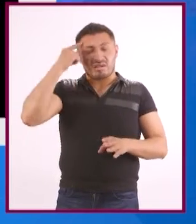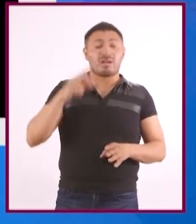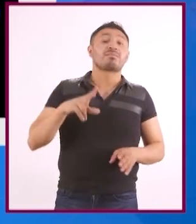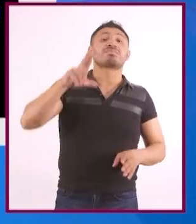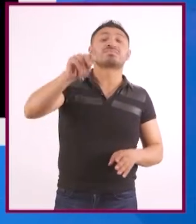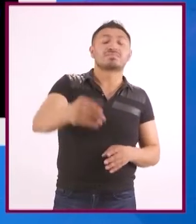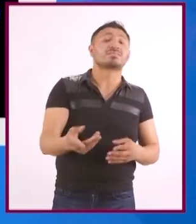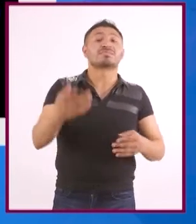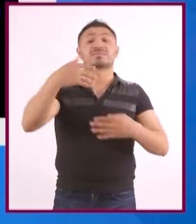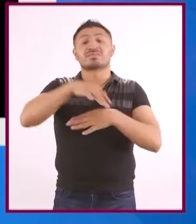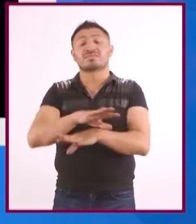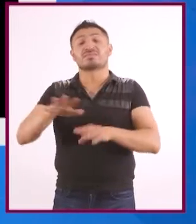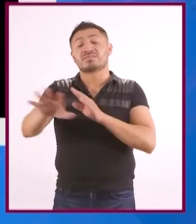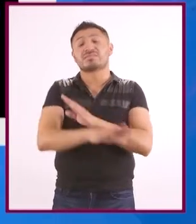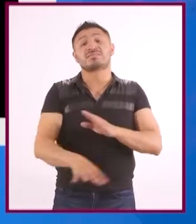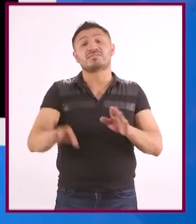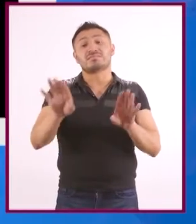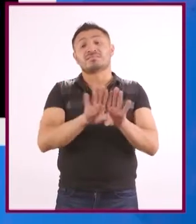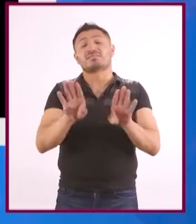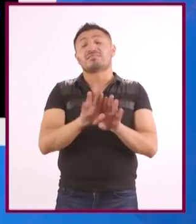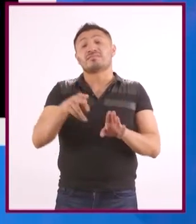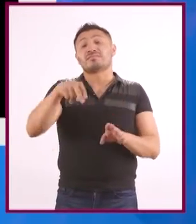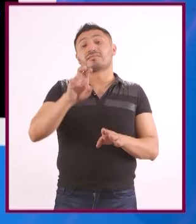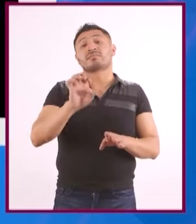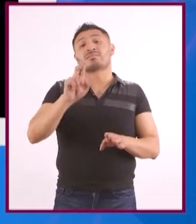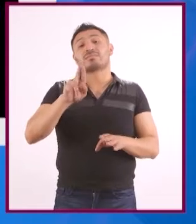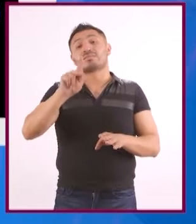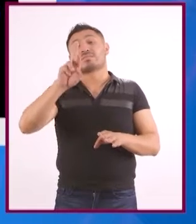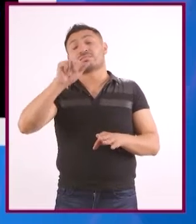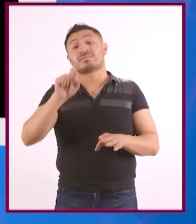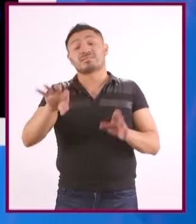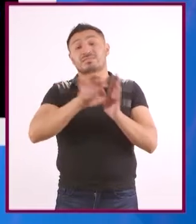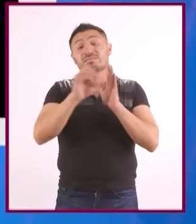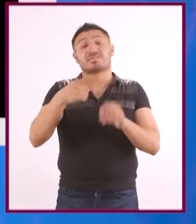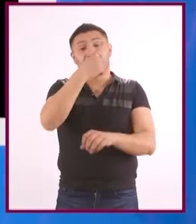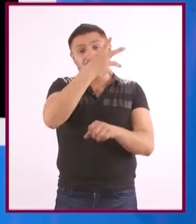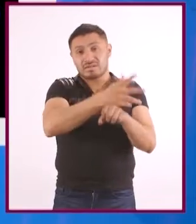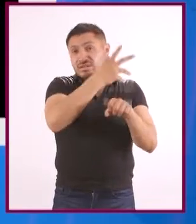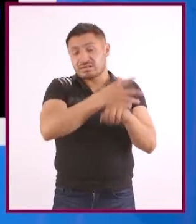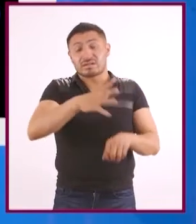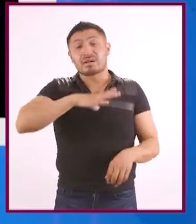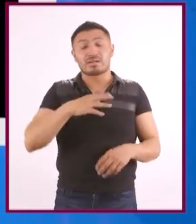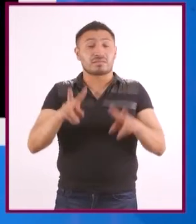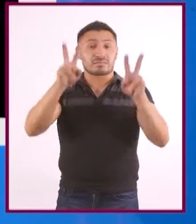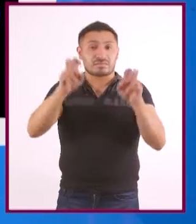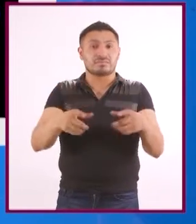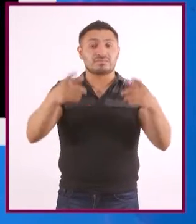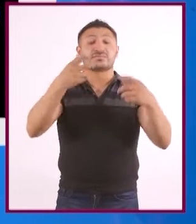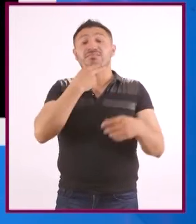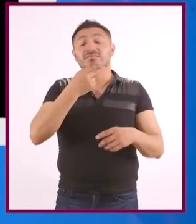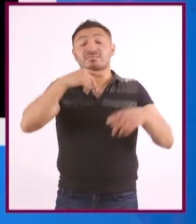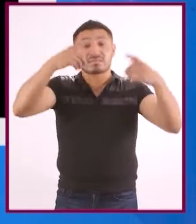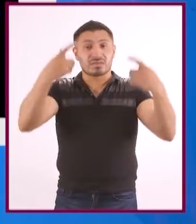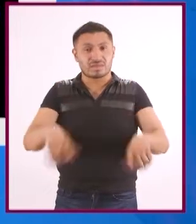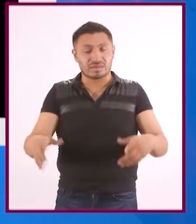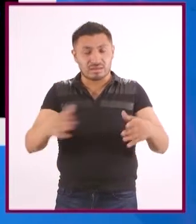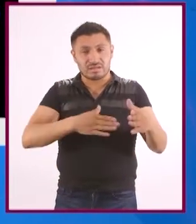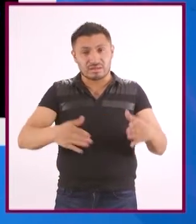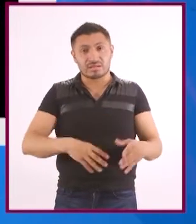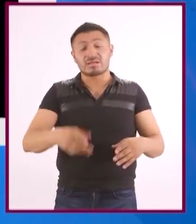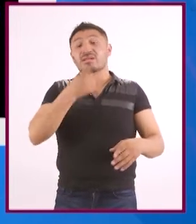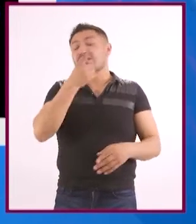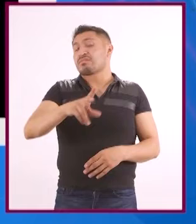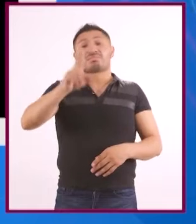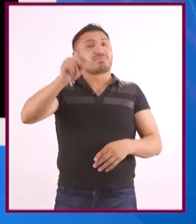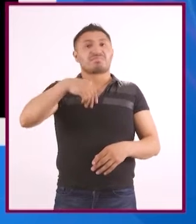en materias que parecerían como neutras, ¿no? Por ejemplo, en Estados Unidos tuvimos el caso de un pastelero que se negó a realizar